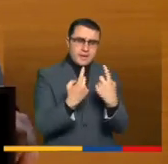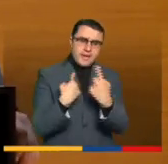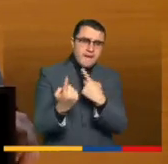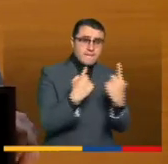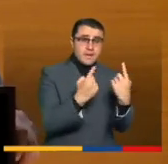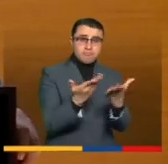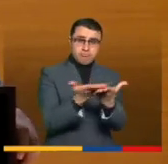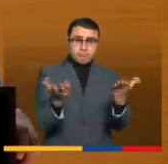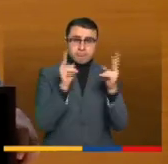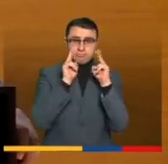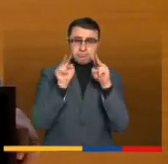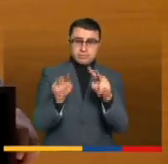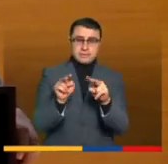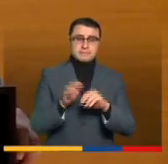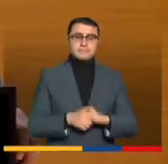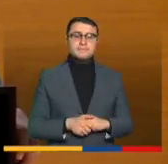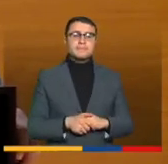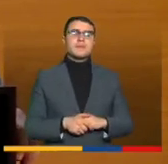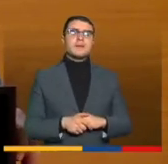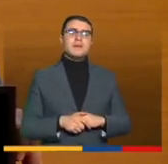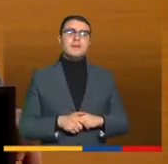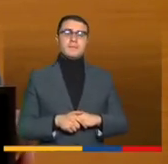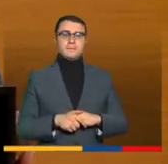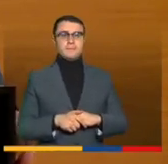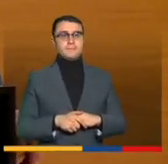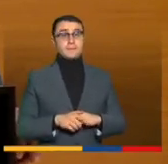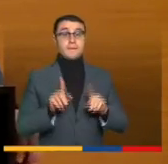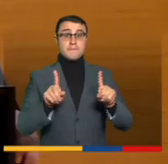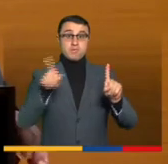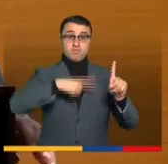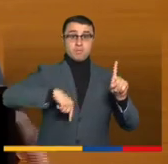eso. Pero mandan,